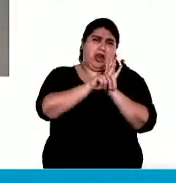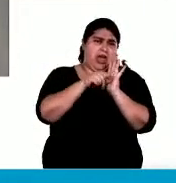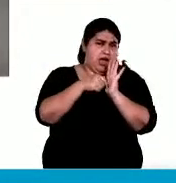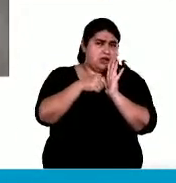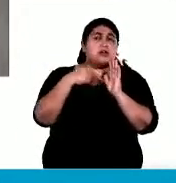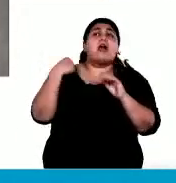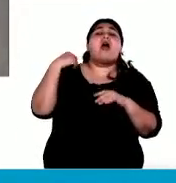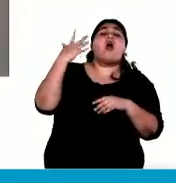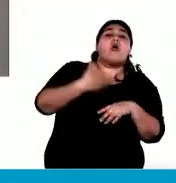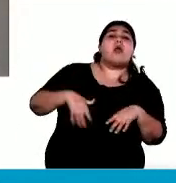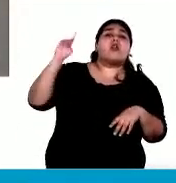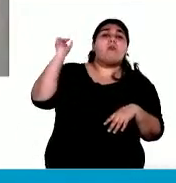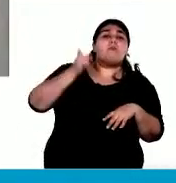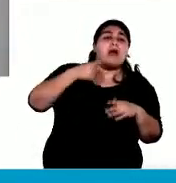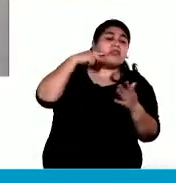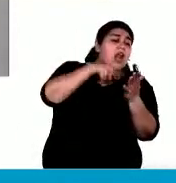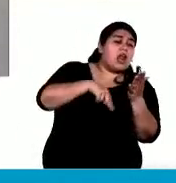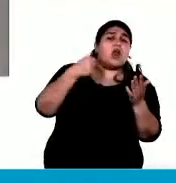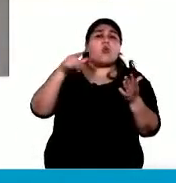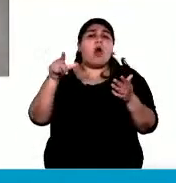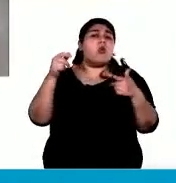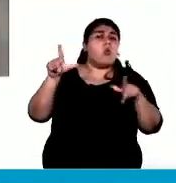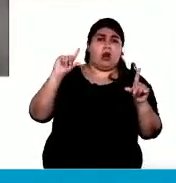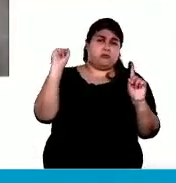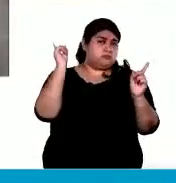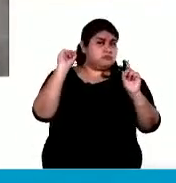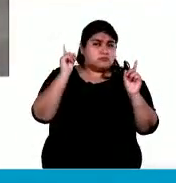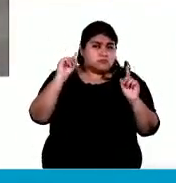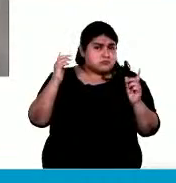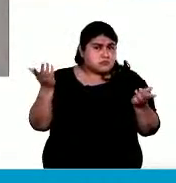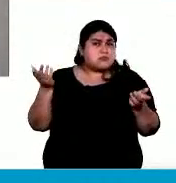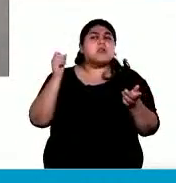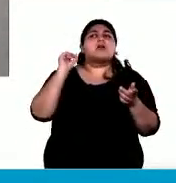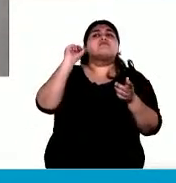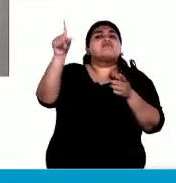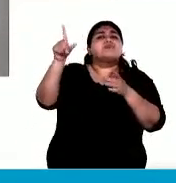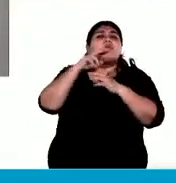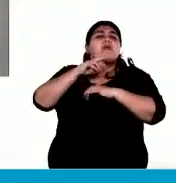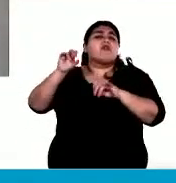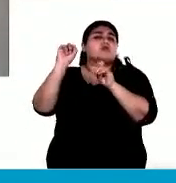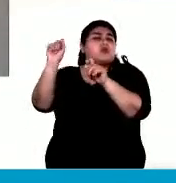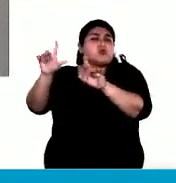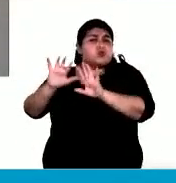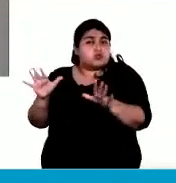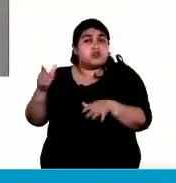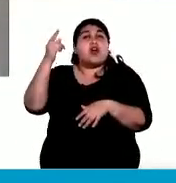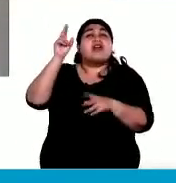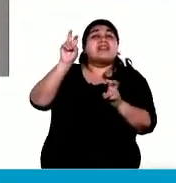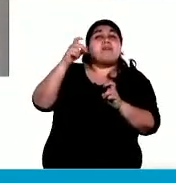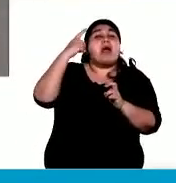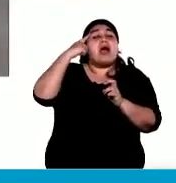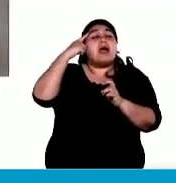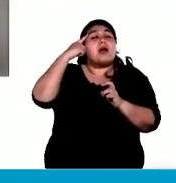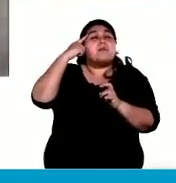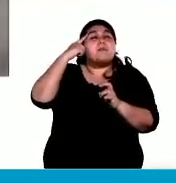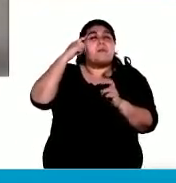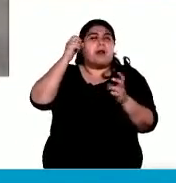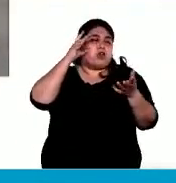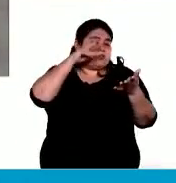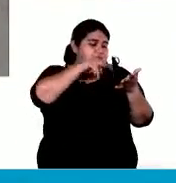cómo interpretar lo que vemos. Lo dice claro ADEPA en su comunicado. Monitorear el pensamiento, estoy leyendo,